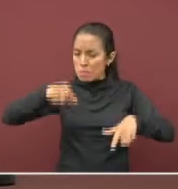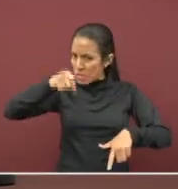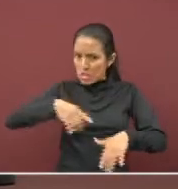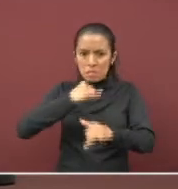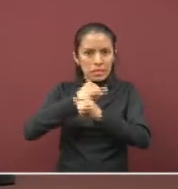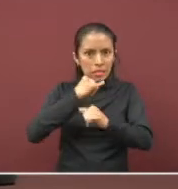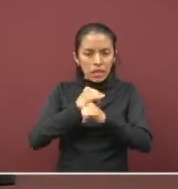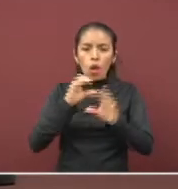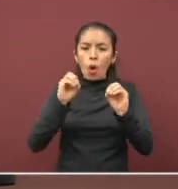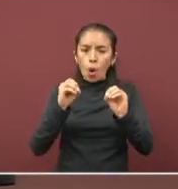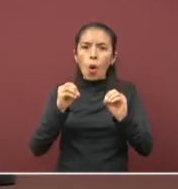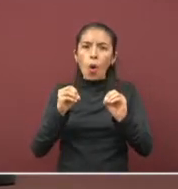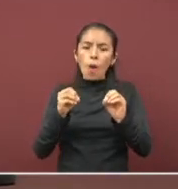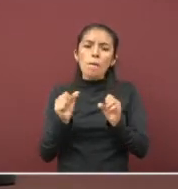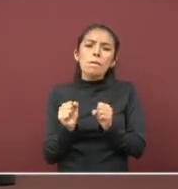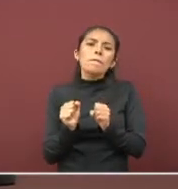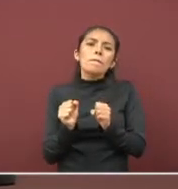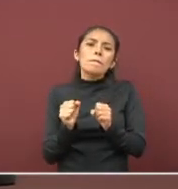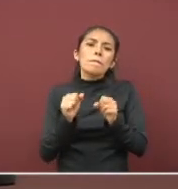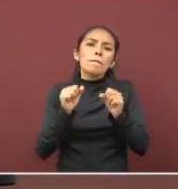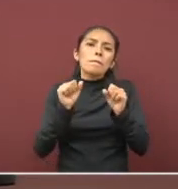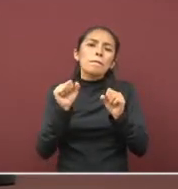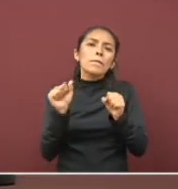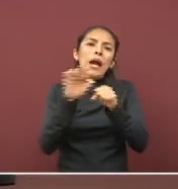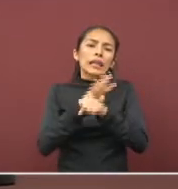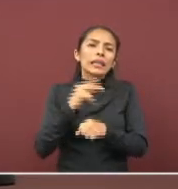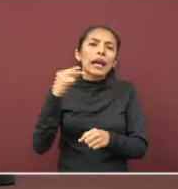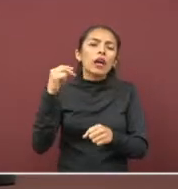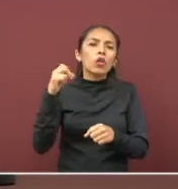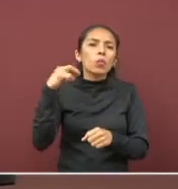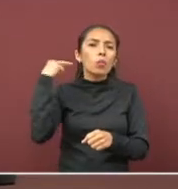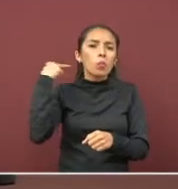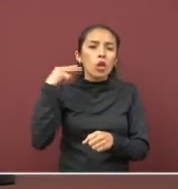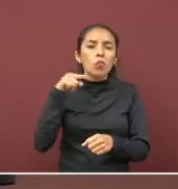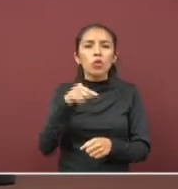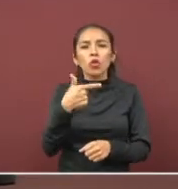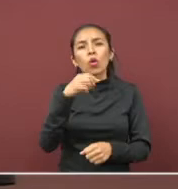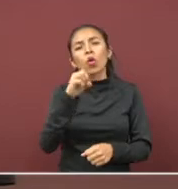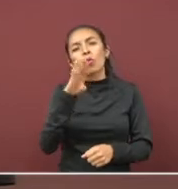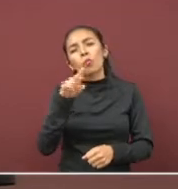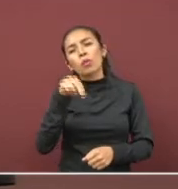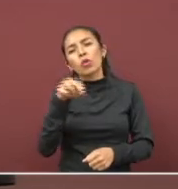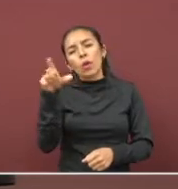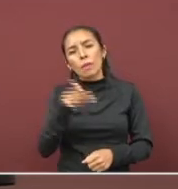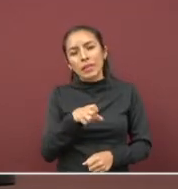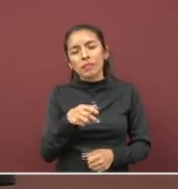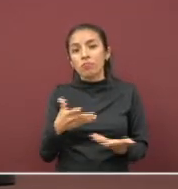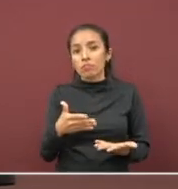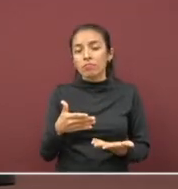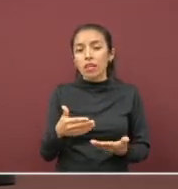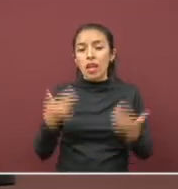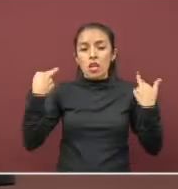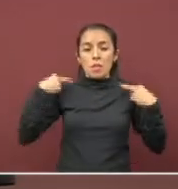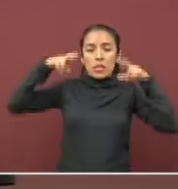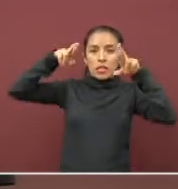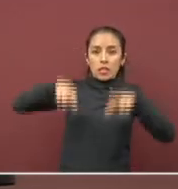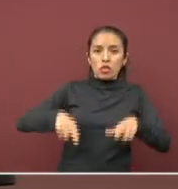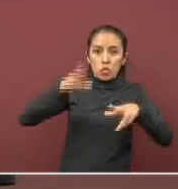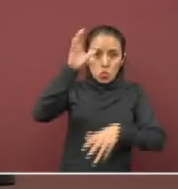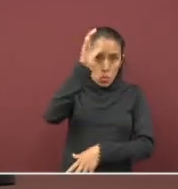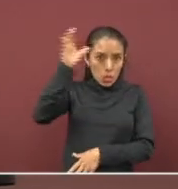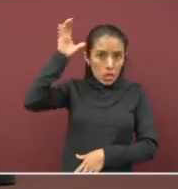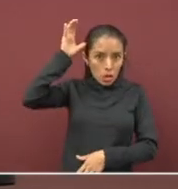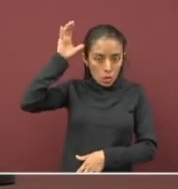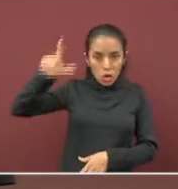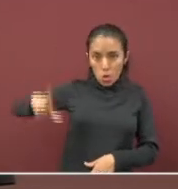también en la pagina coronavirus punto veracruz punto gob.mx a nombre del señor gobernador cuitláhuac garcía